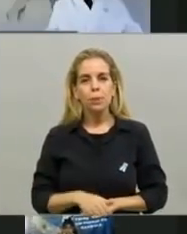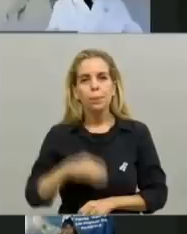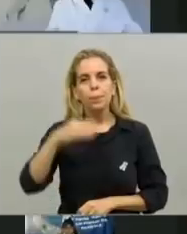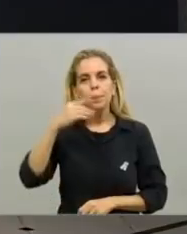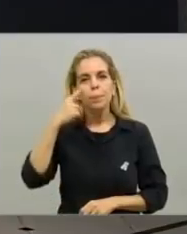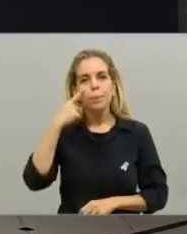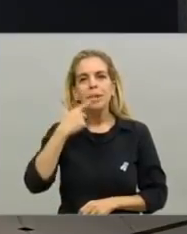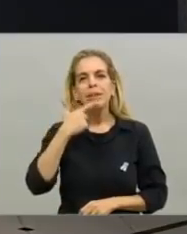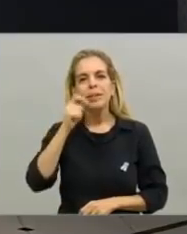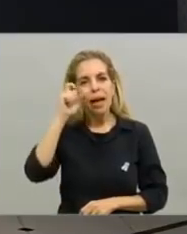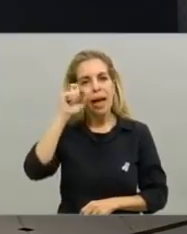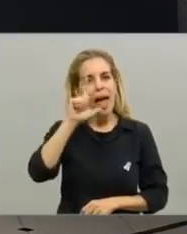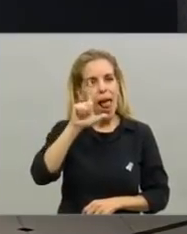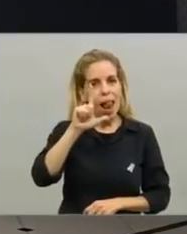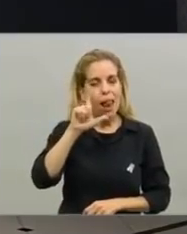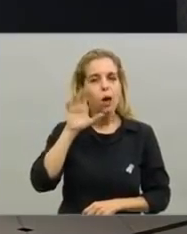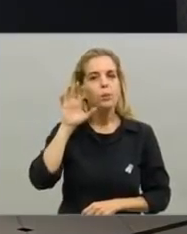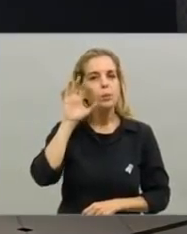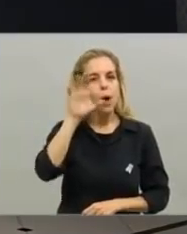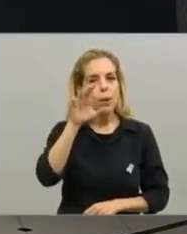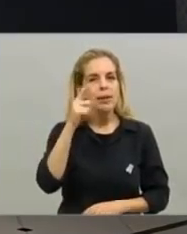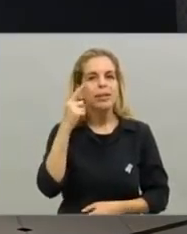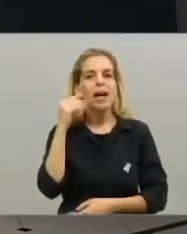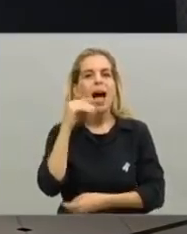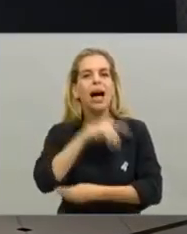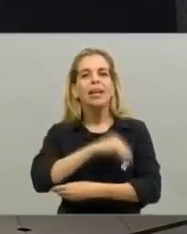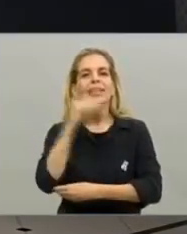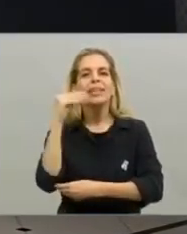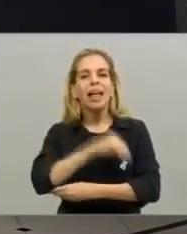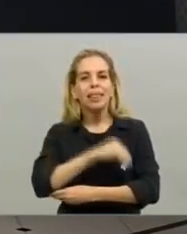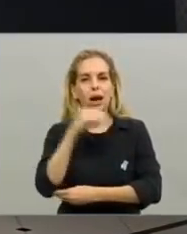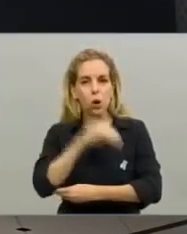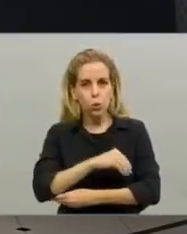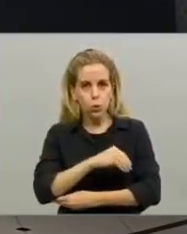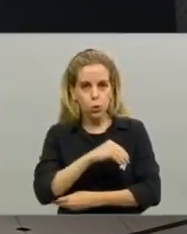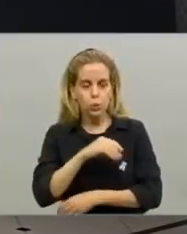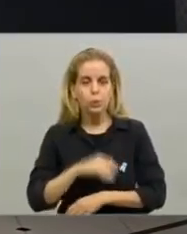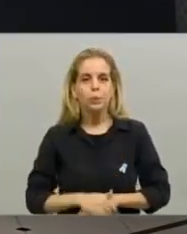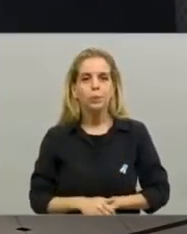Misael Cincovec de Santa Cruz, allí en el sur.